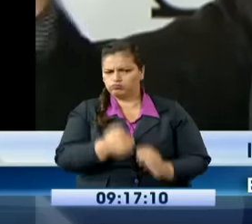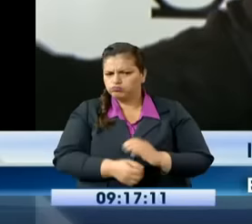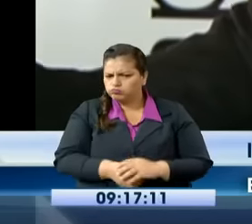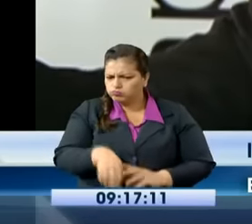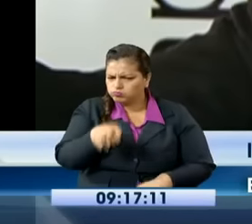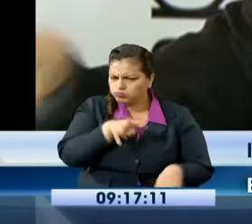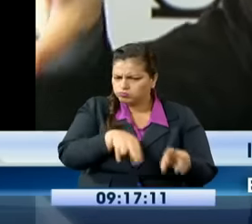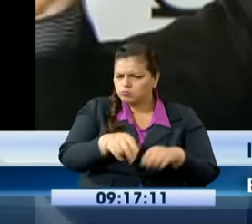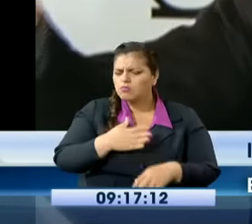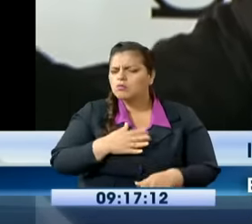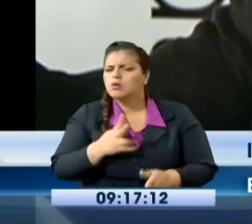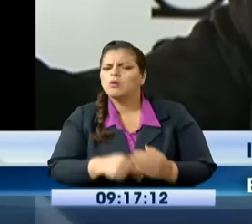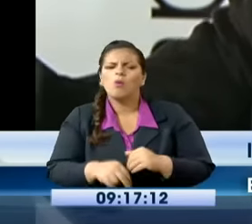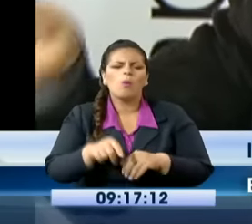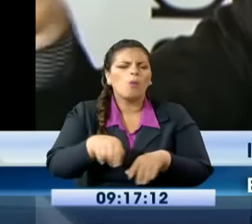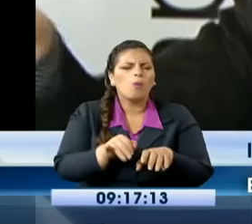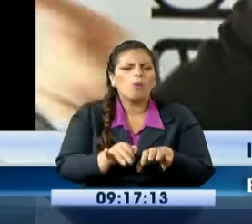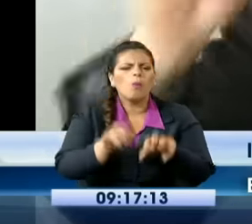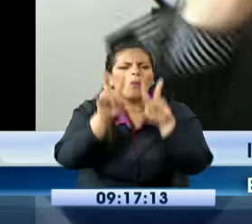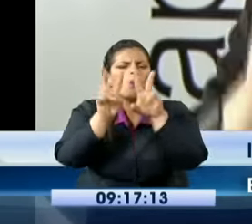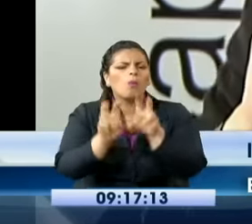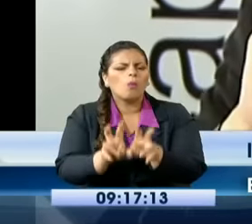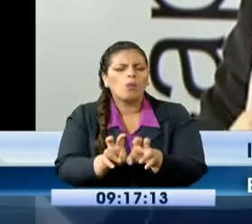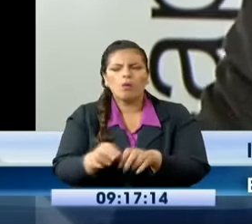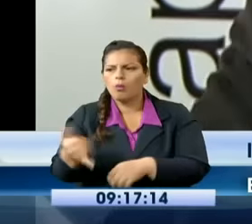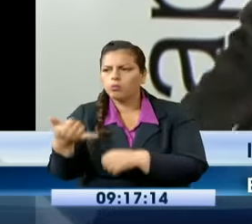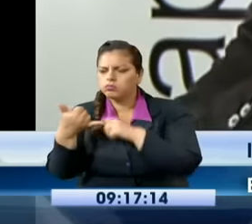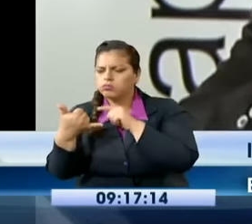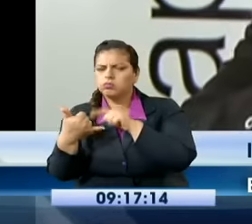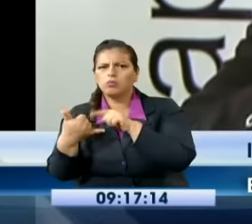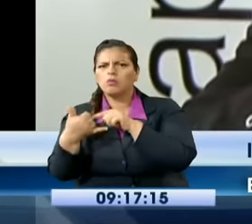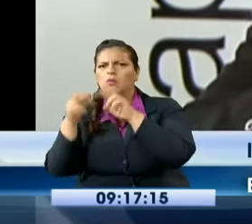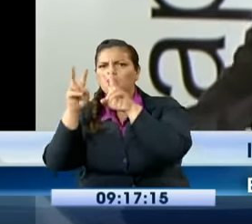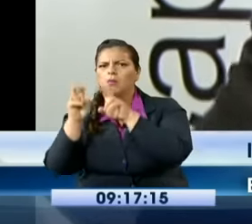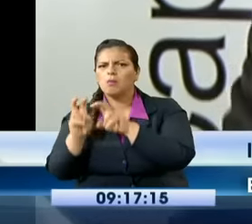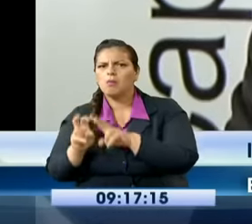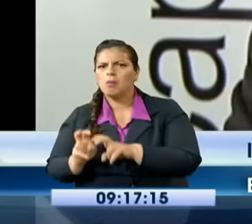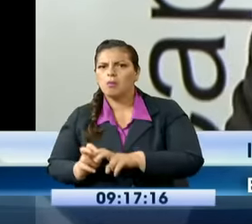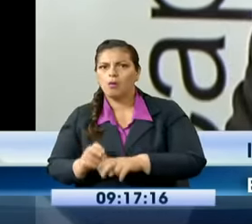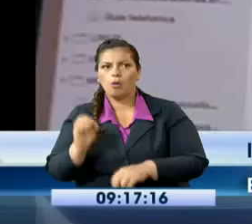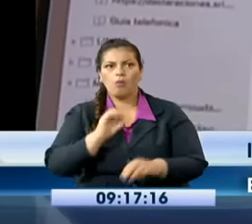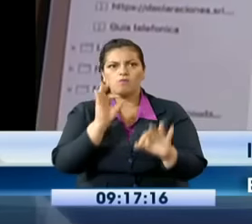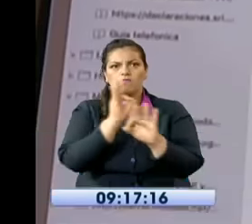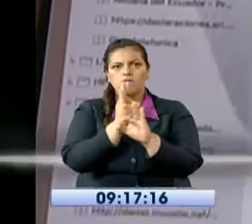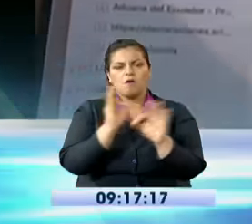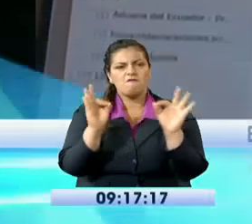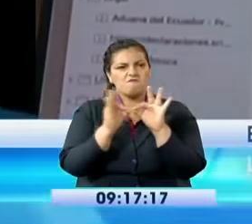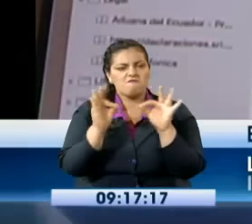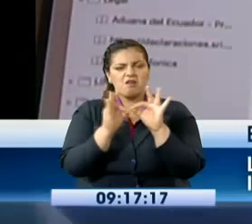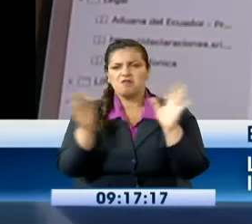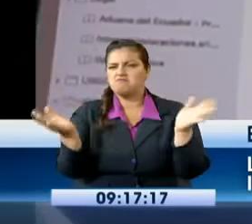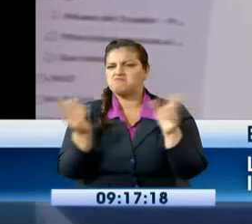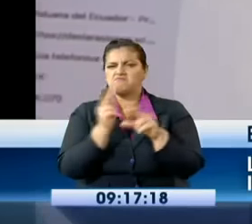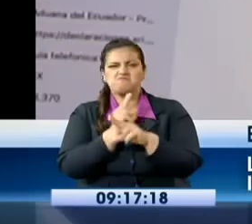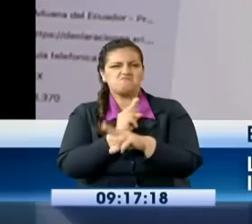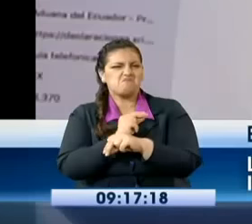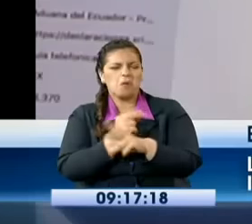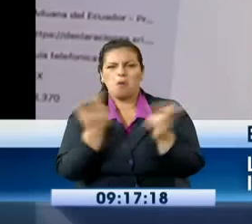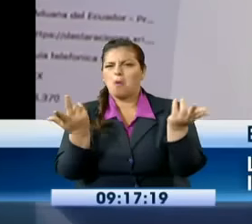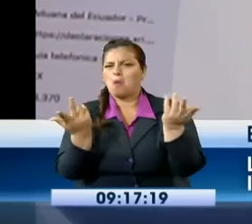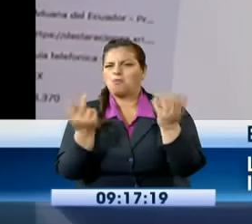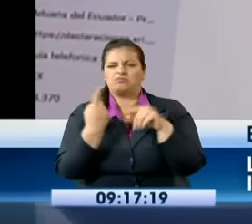que navega, lo que consulta, lo que ve e incluso lo que escribe en redes sociales. Algunos se pueden bajar